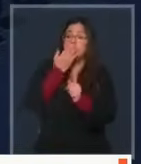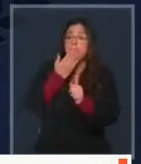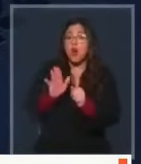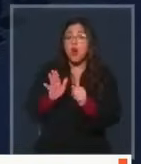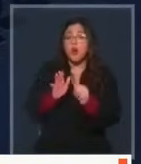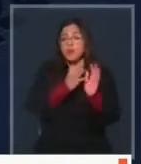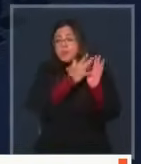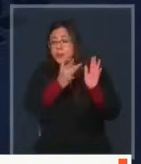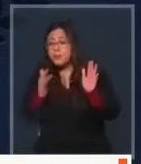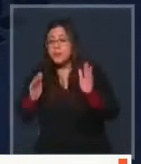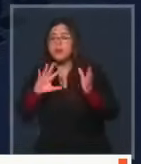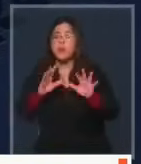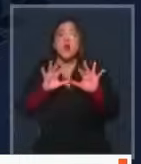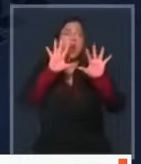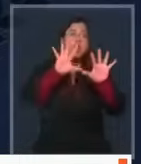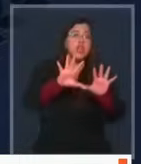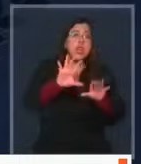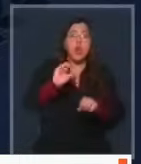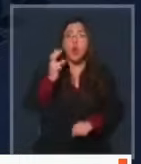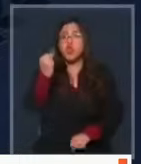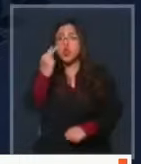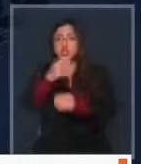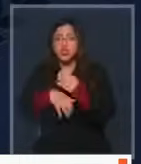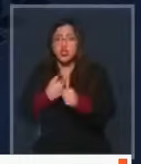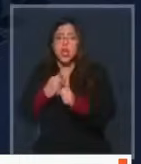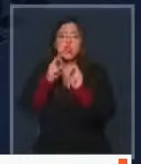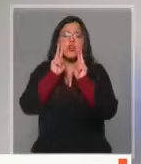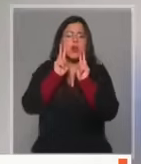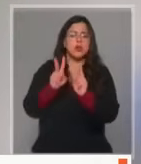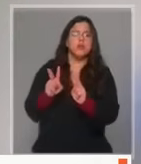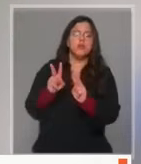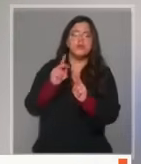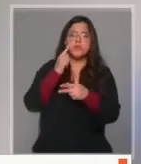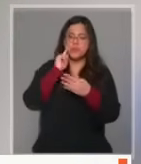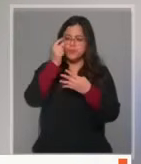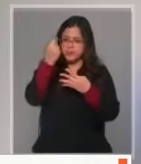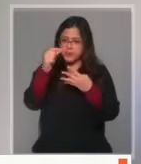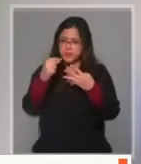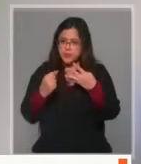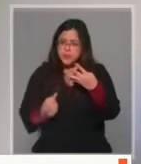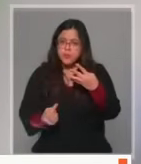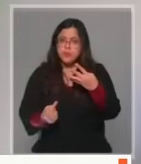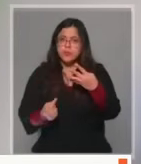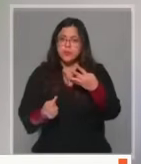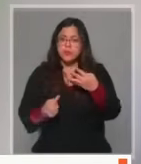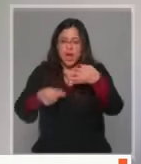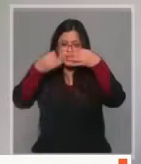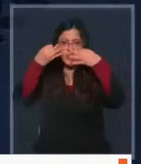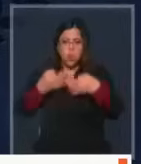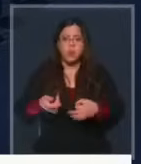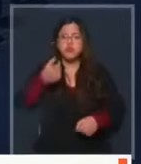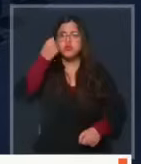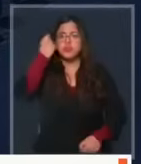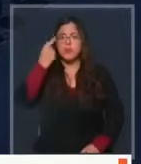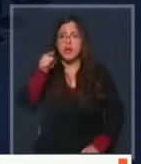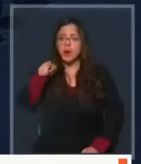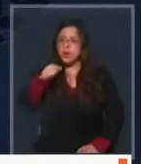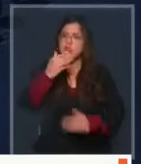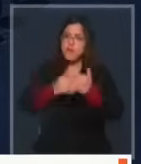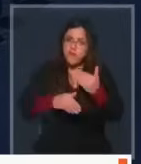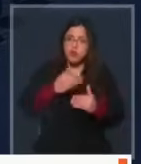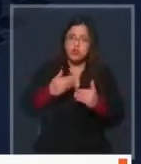los 10, 12 años, uno ya podría con un grado de certeza saber, mira, esto